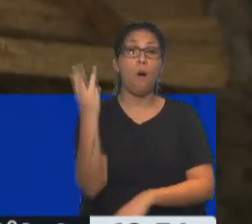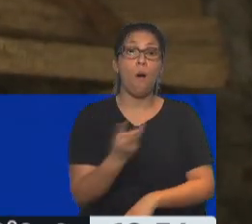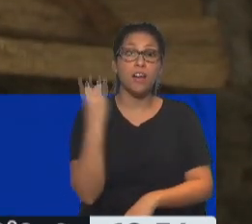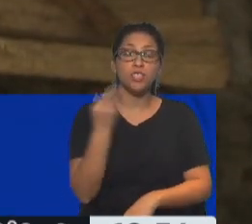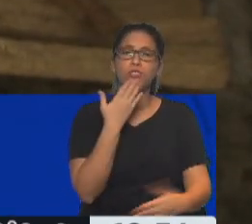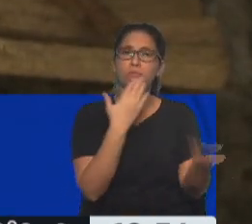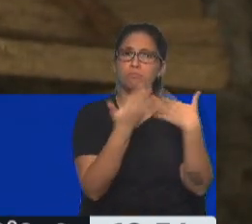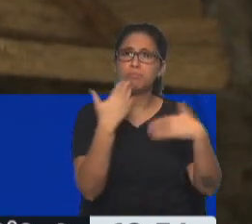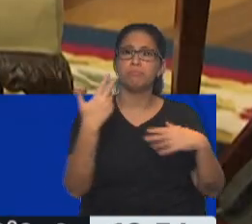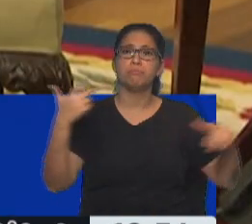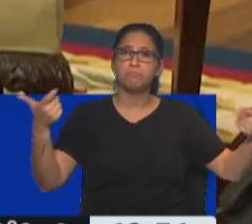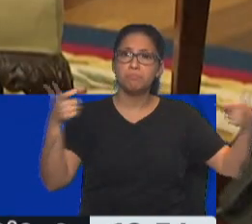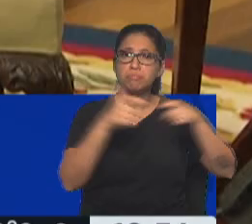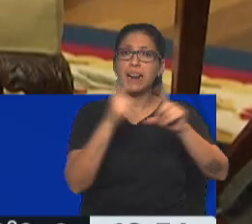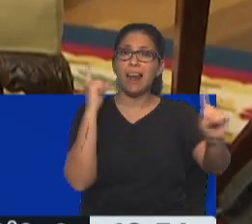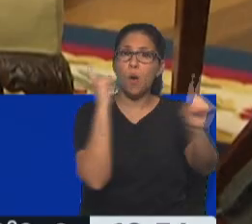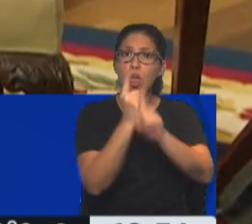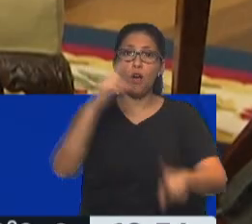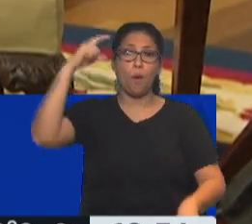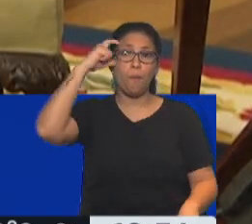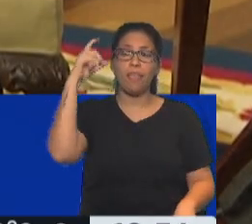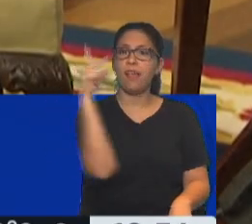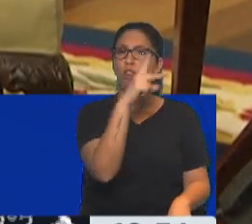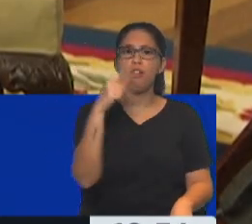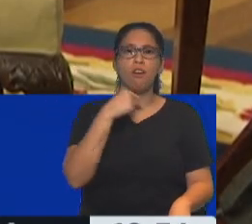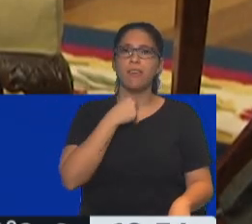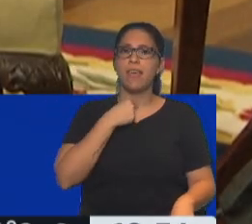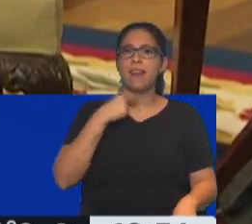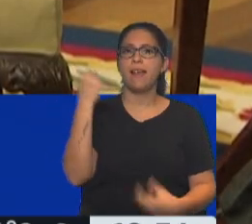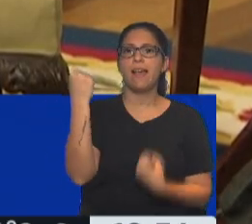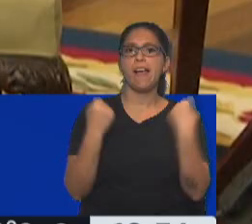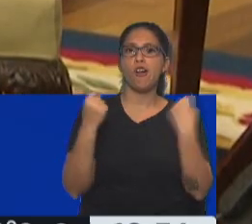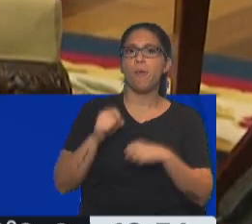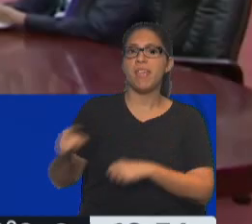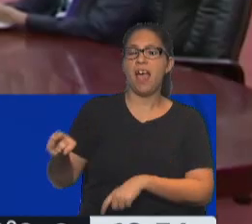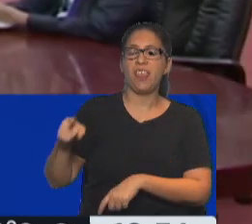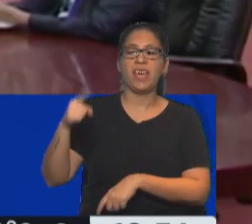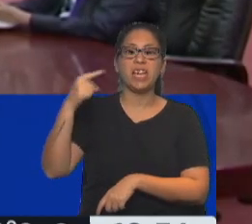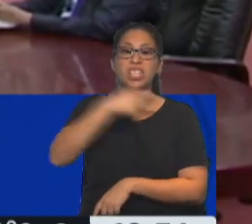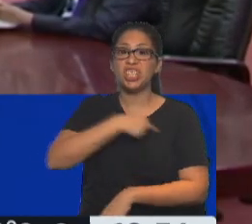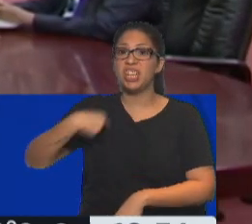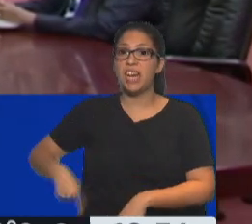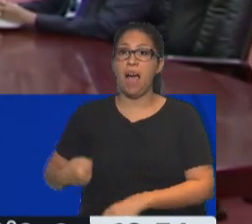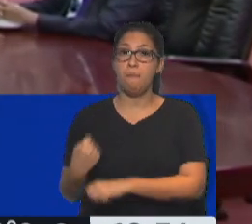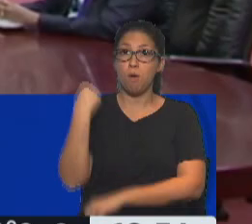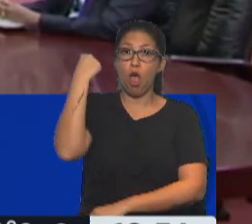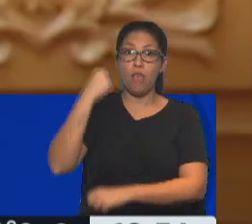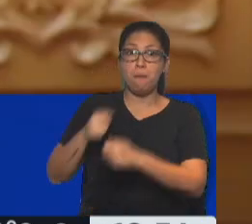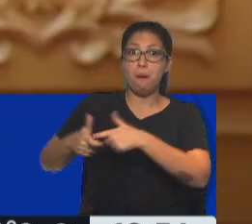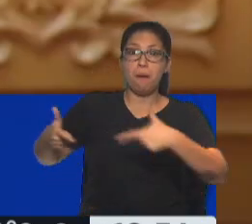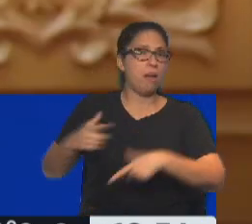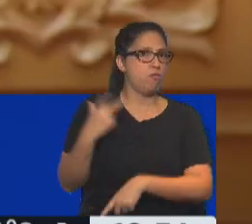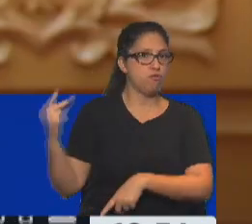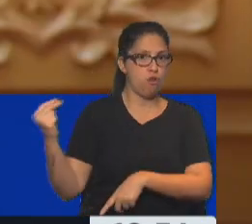Mantuvo una cumbre con Joe Biden con el objetivo de poner un freno a la injerencia económica de China en África. Kenia es uno de los países